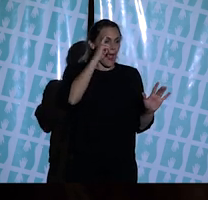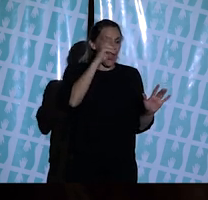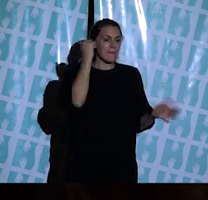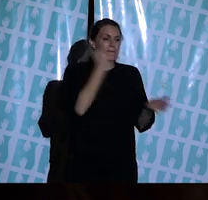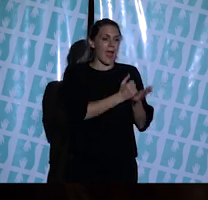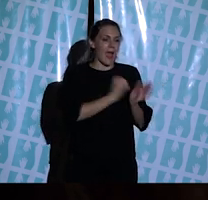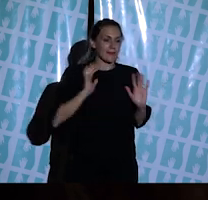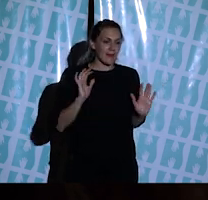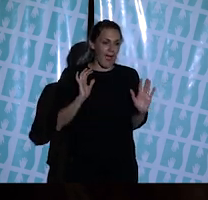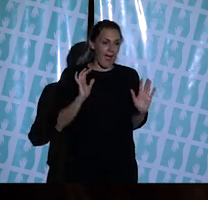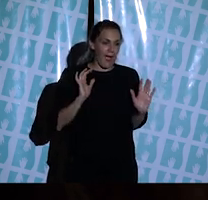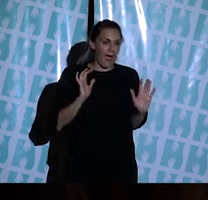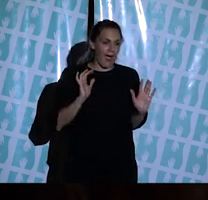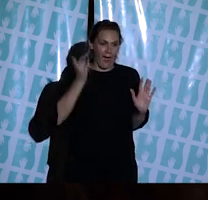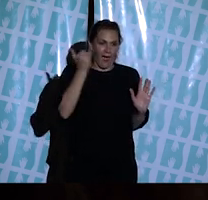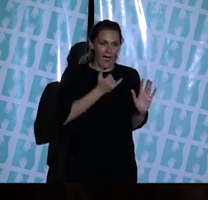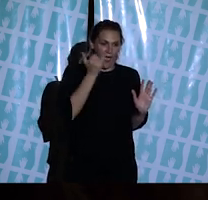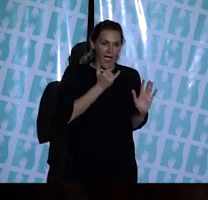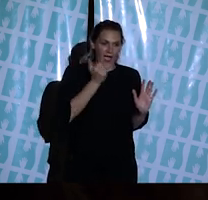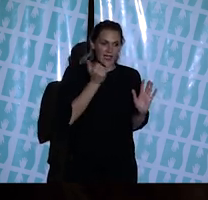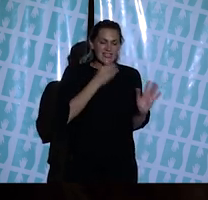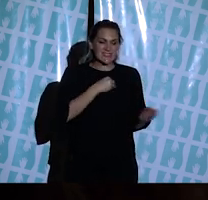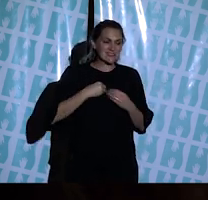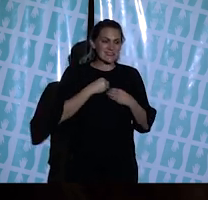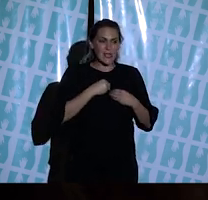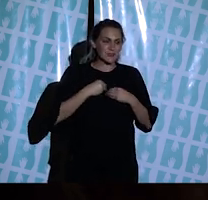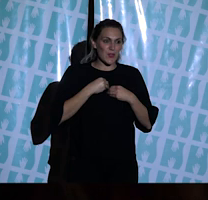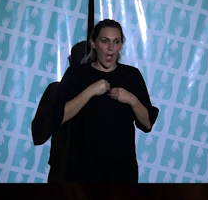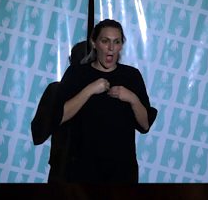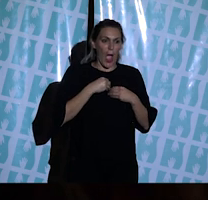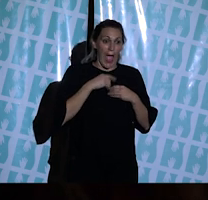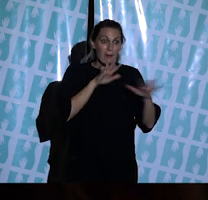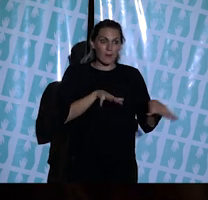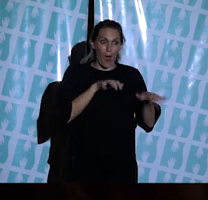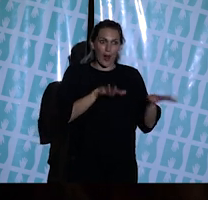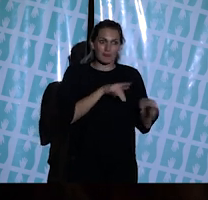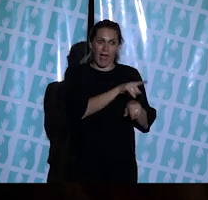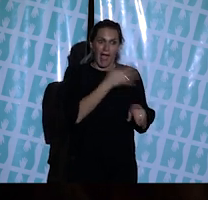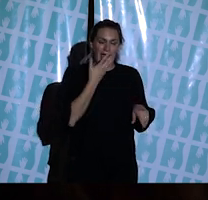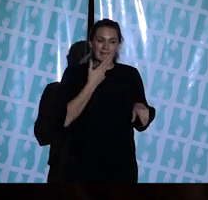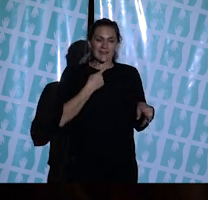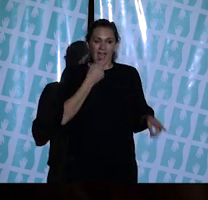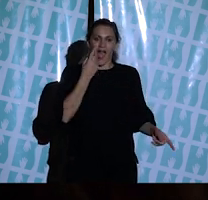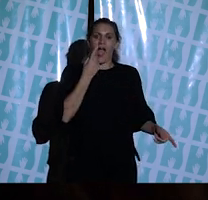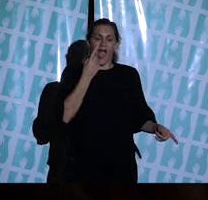dónde y qué es, cómo se sintió cuando se comió el pulpo. Entonces todo eso generó